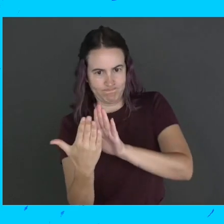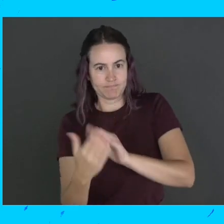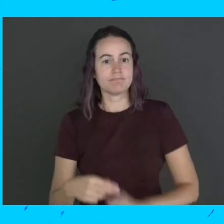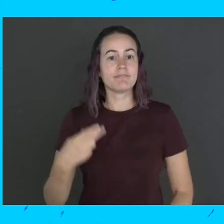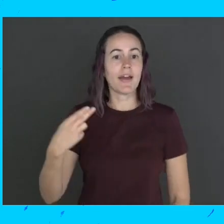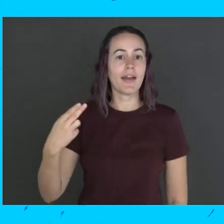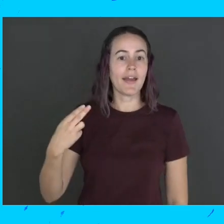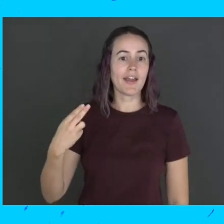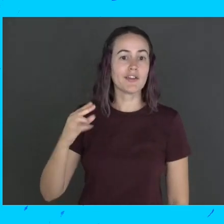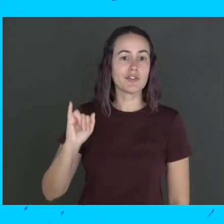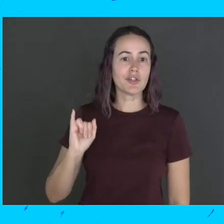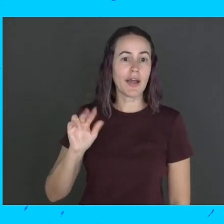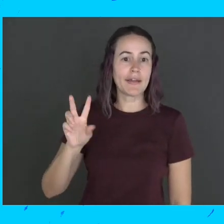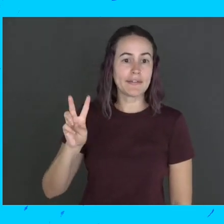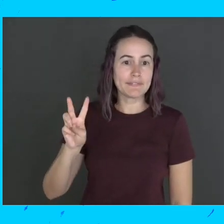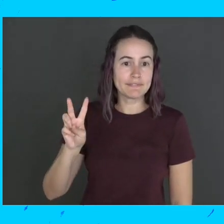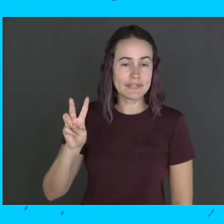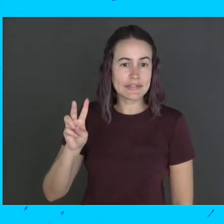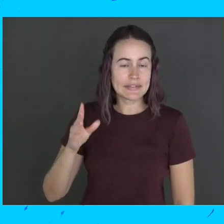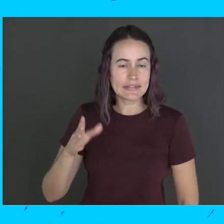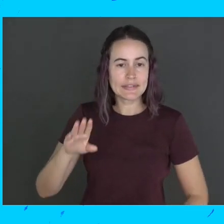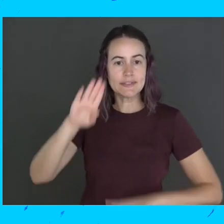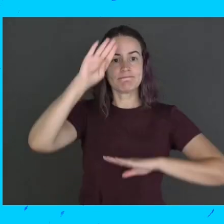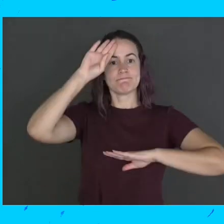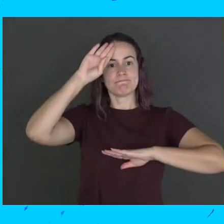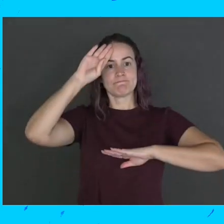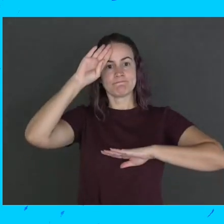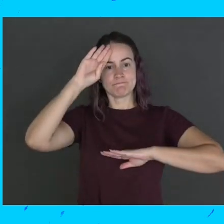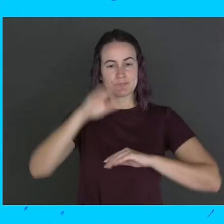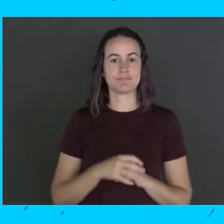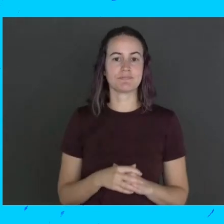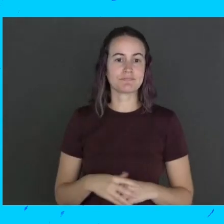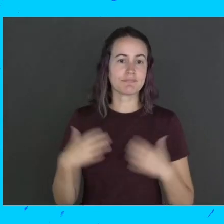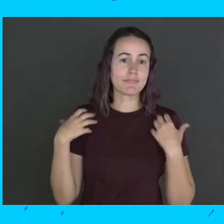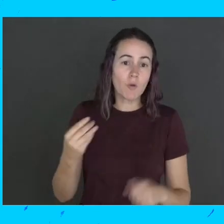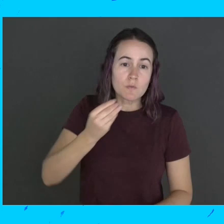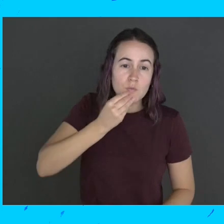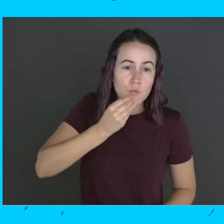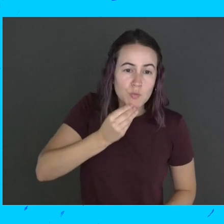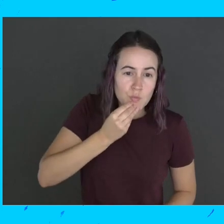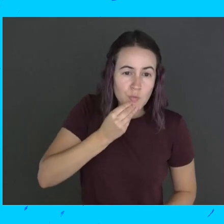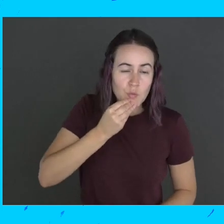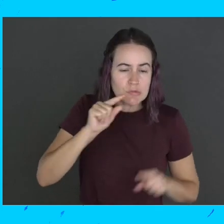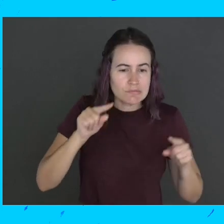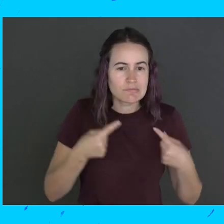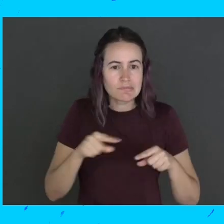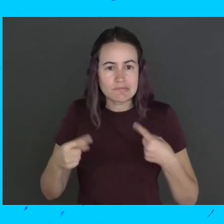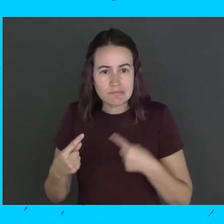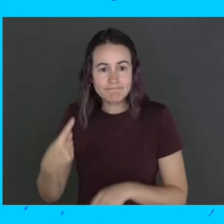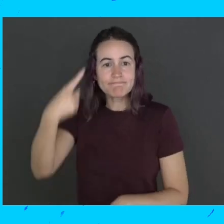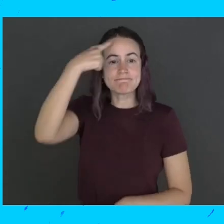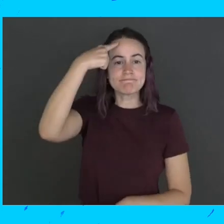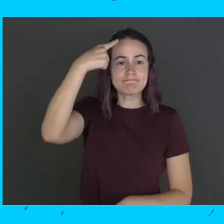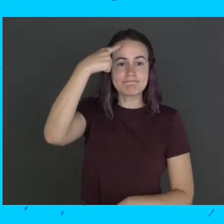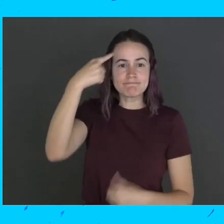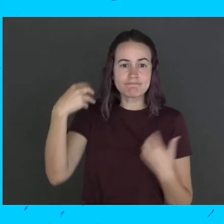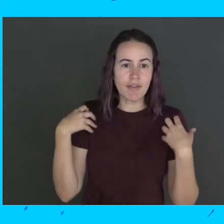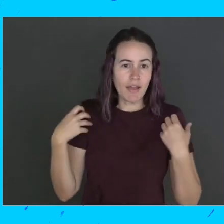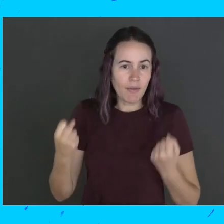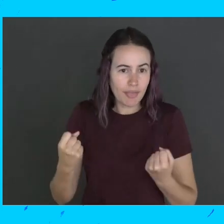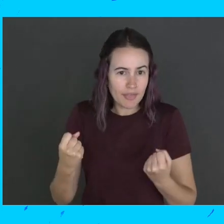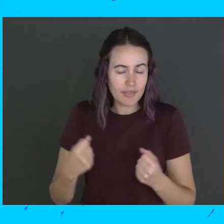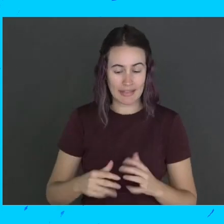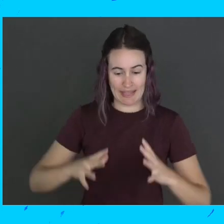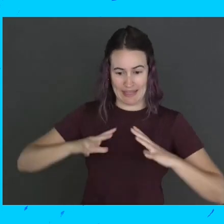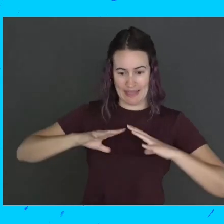educativa que va también a aprovechar esta estrategia continental para el bienestar y